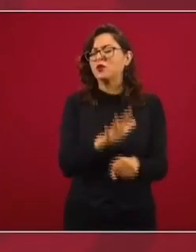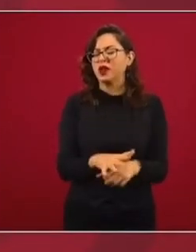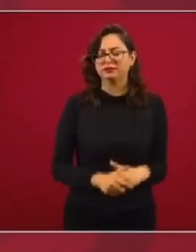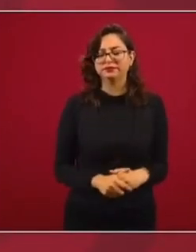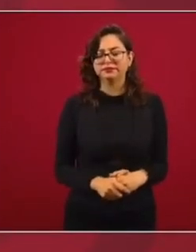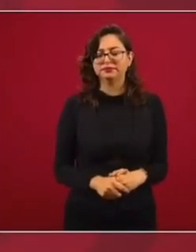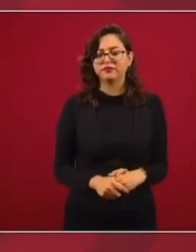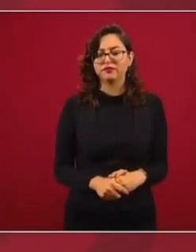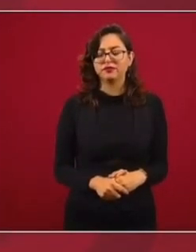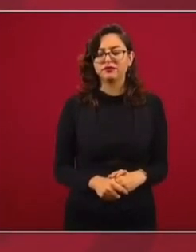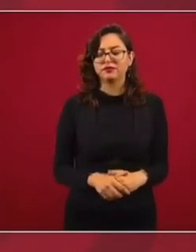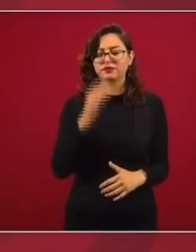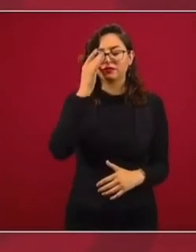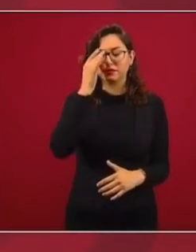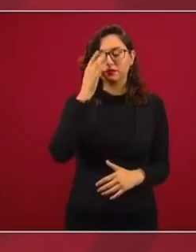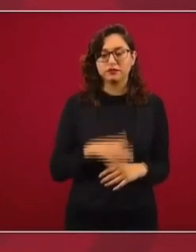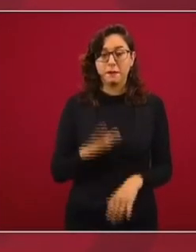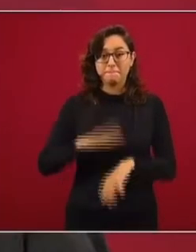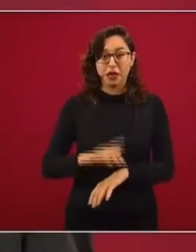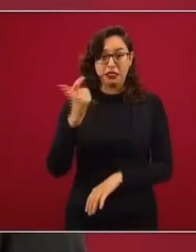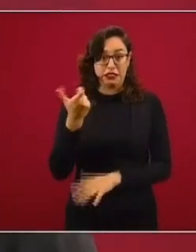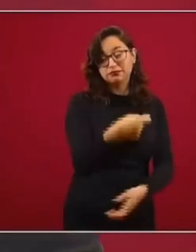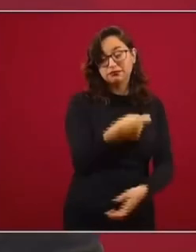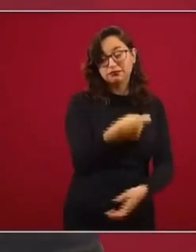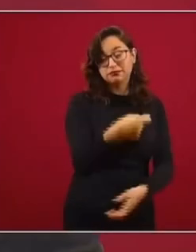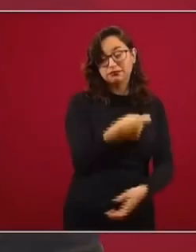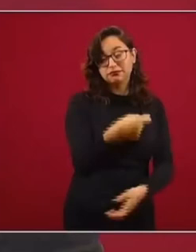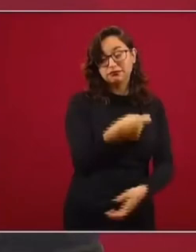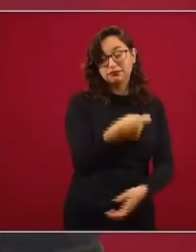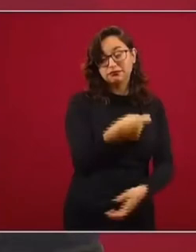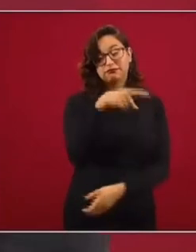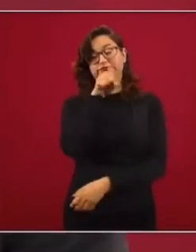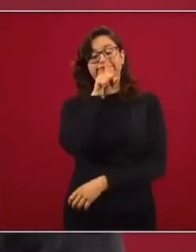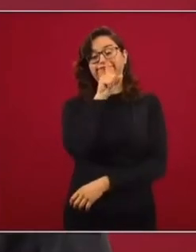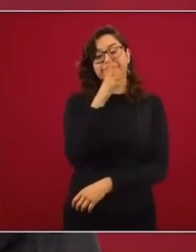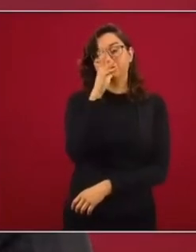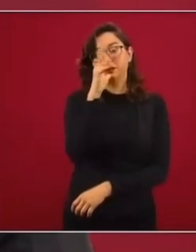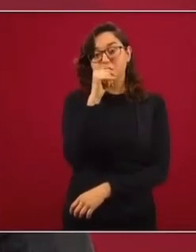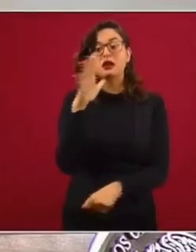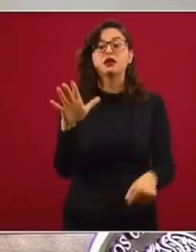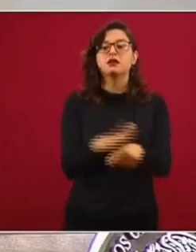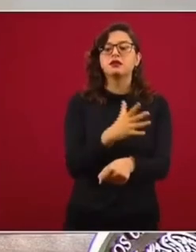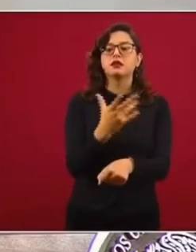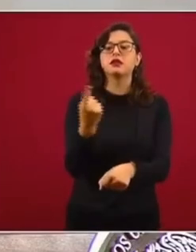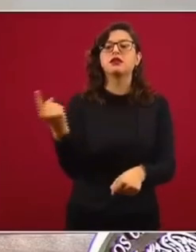Transferirles más dinero, porque la federación tiene que